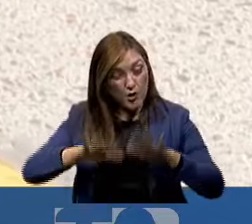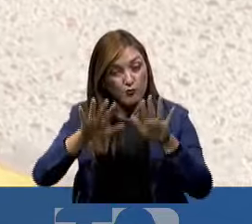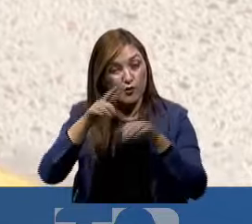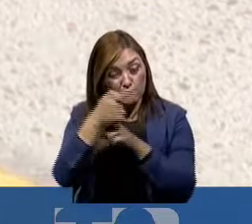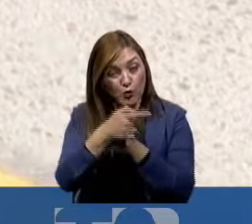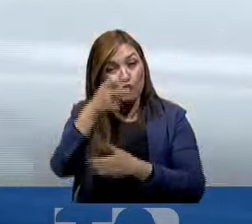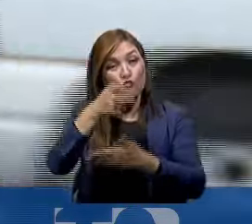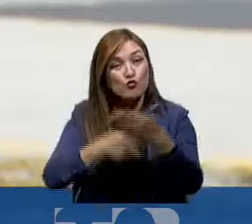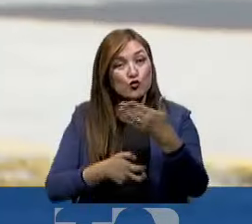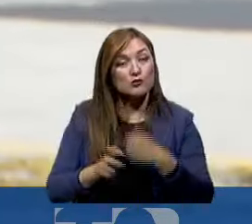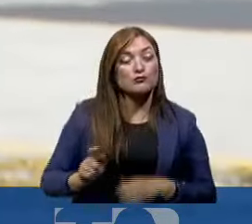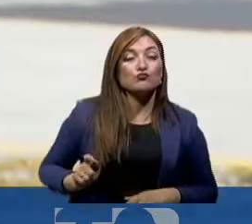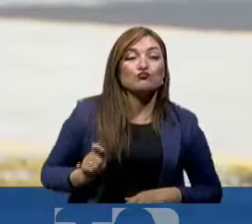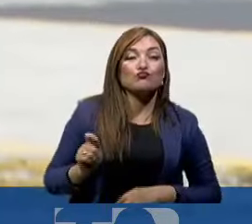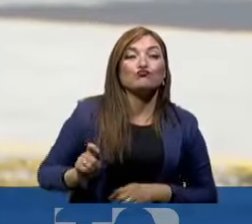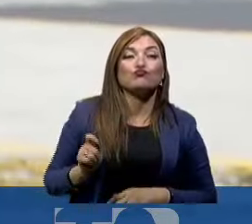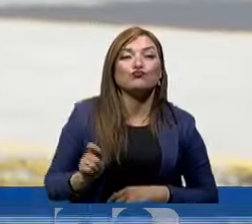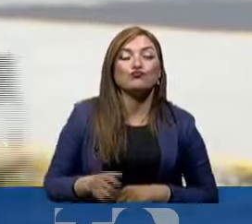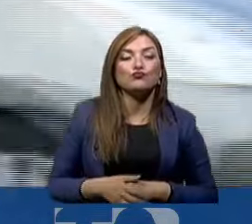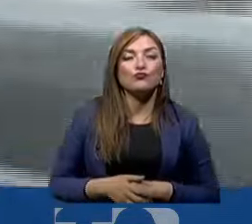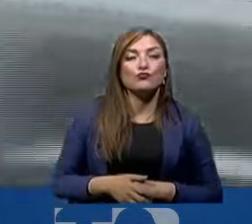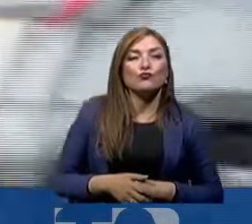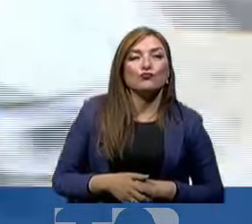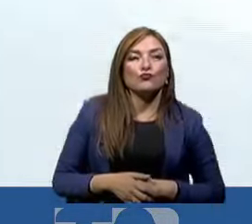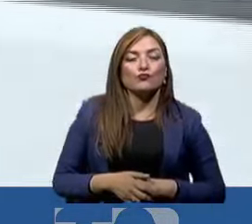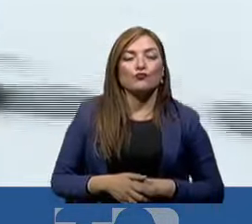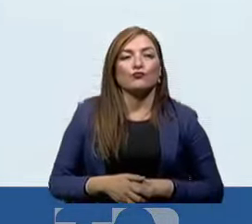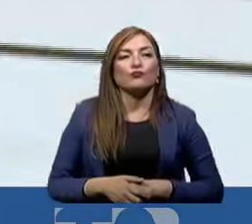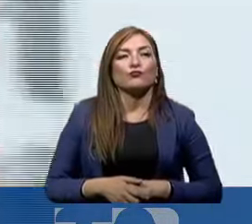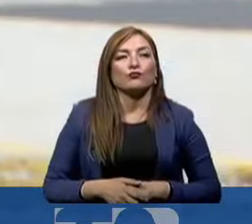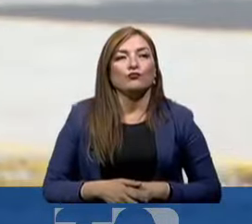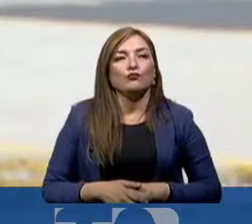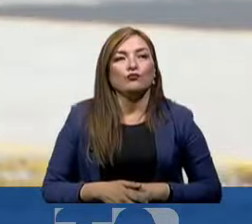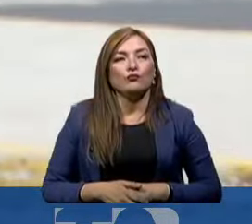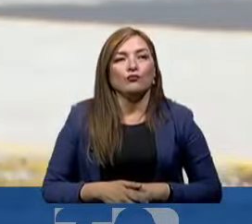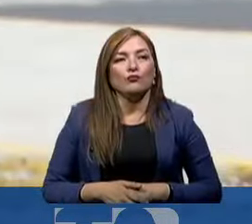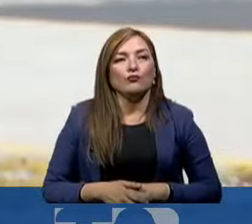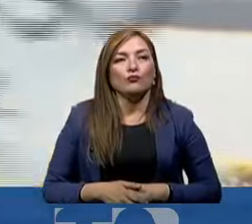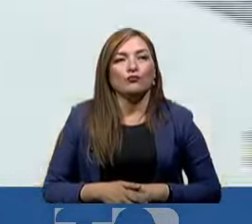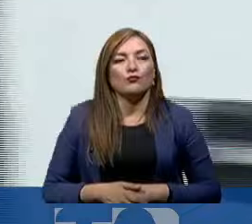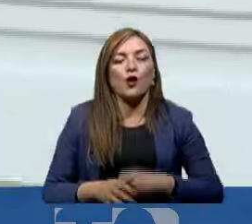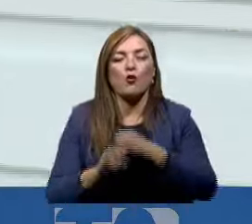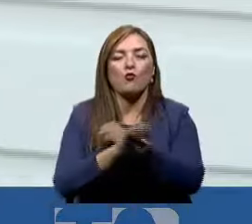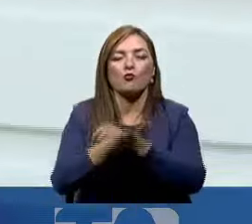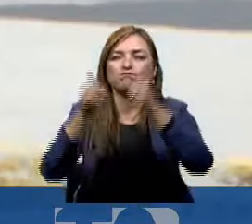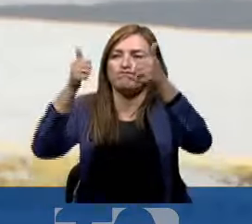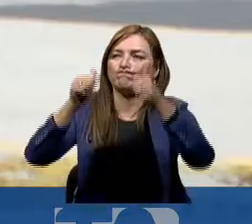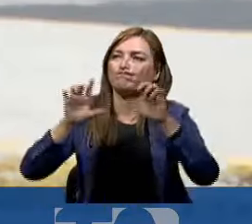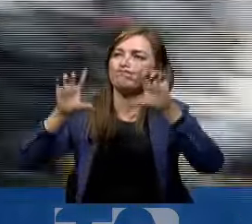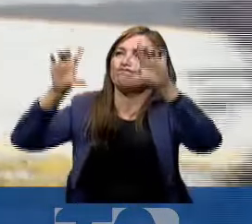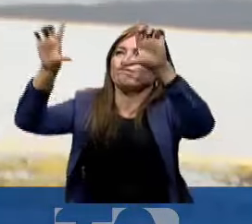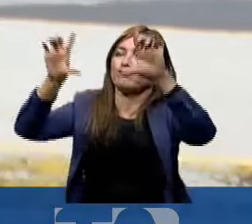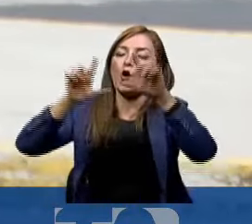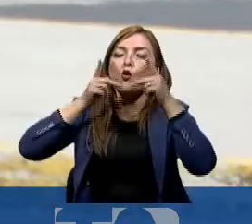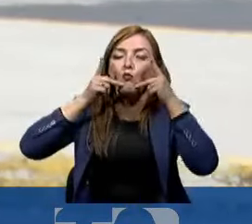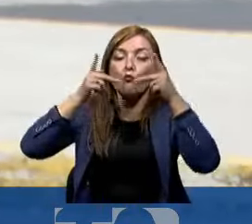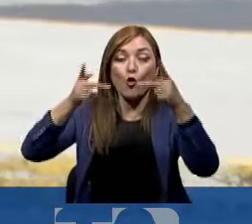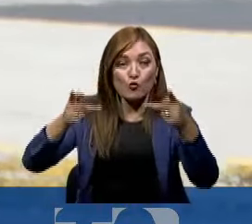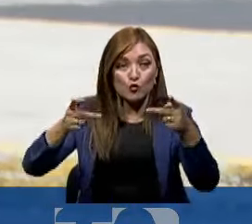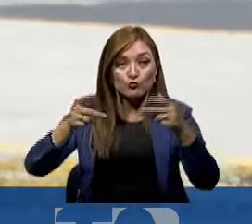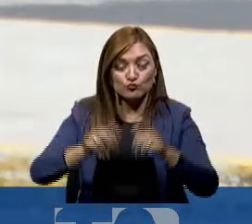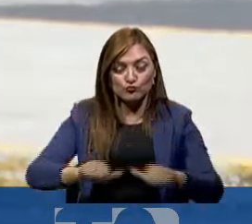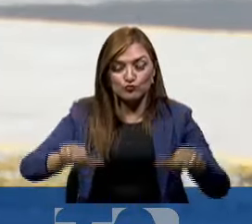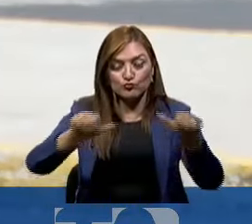recibirán una multa. En el caso de haber colocado publicidad electoral en el espacio público que no sean